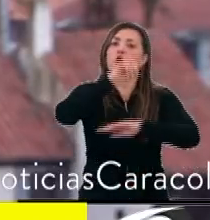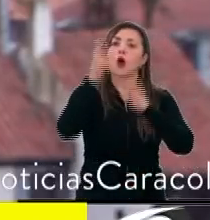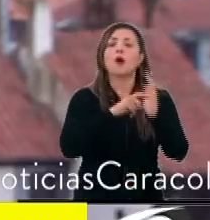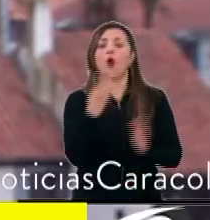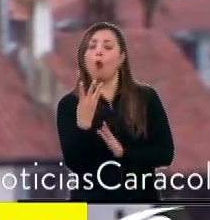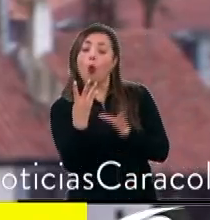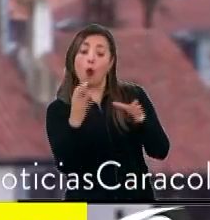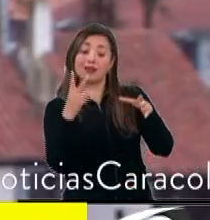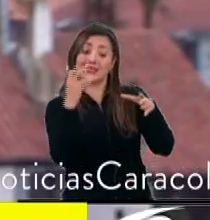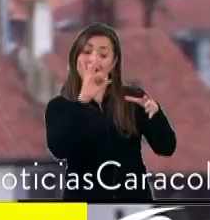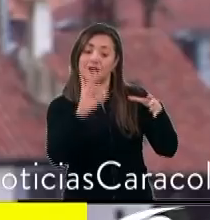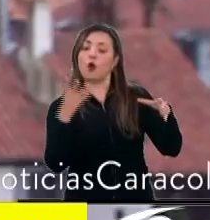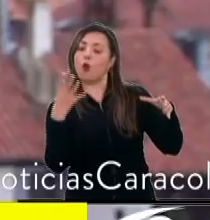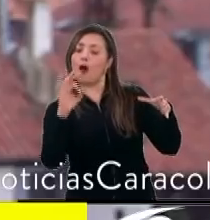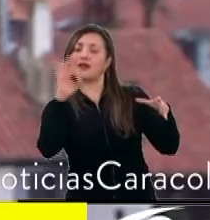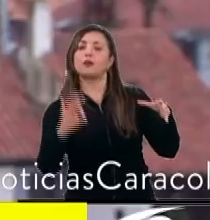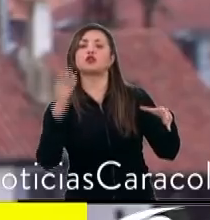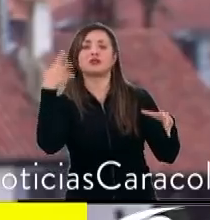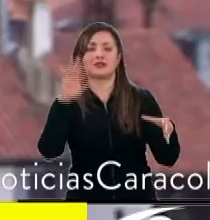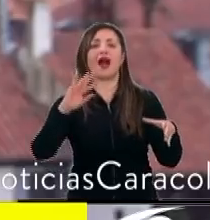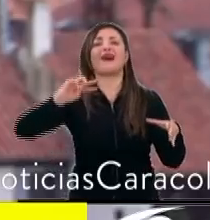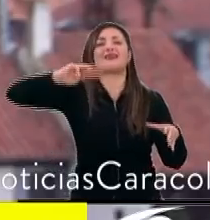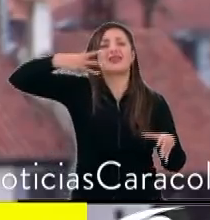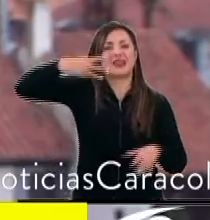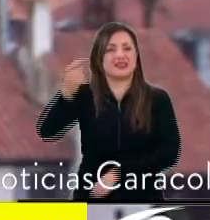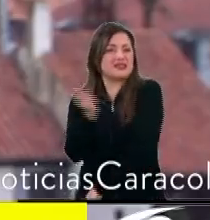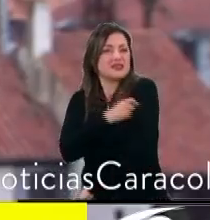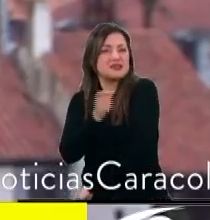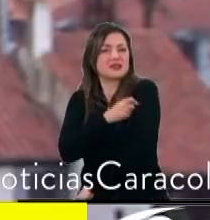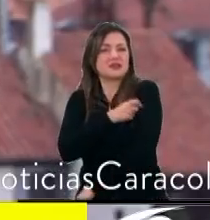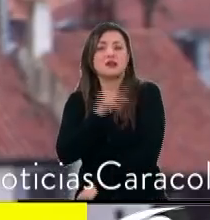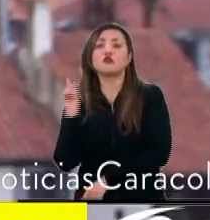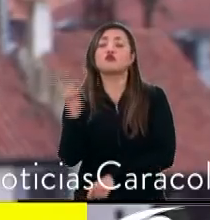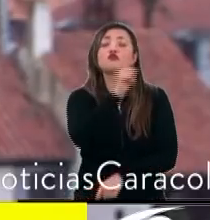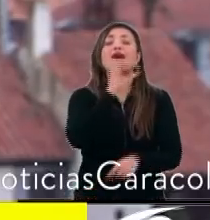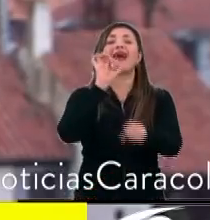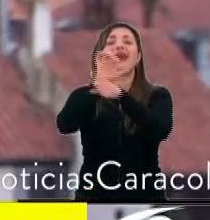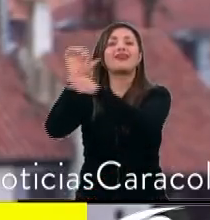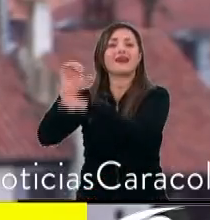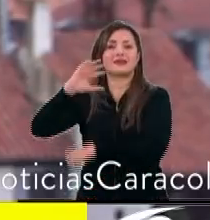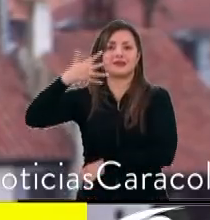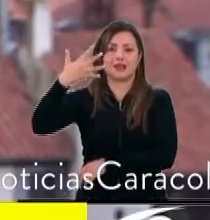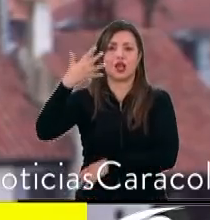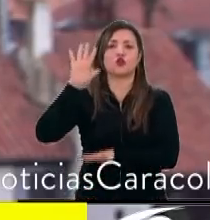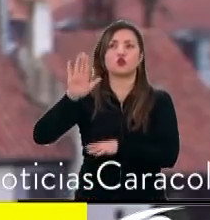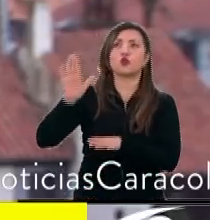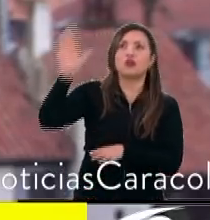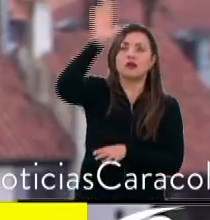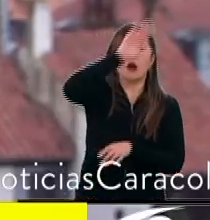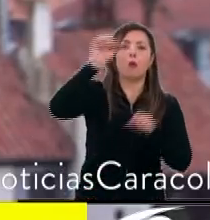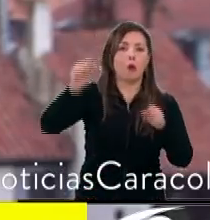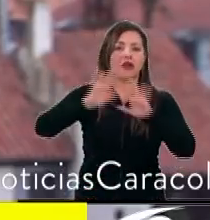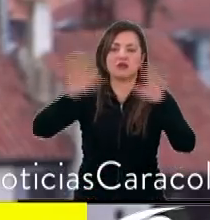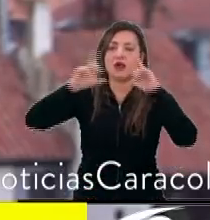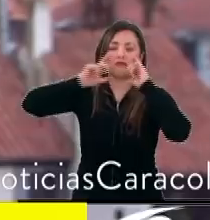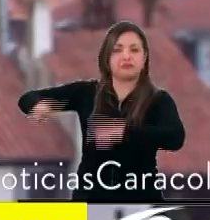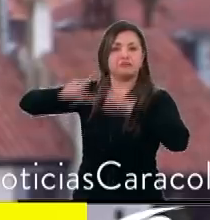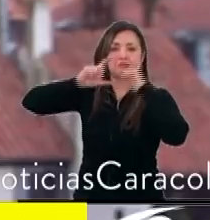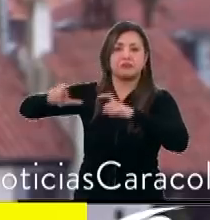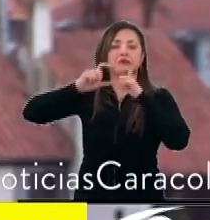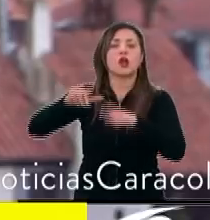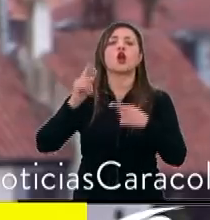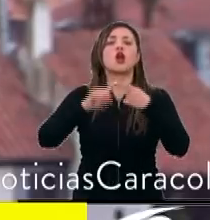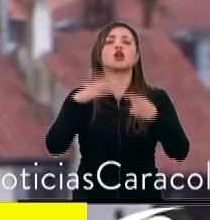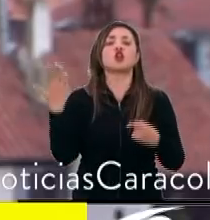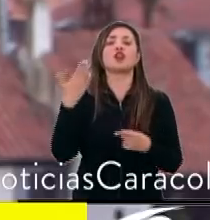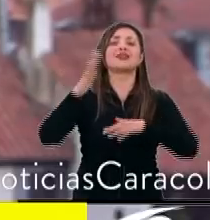el 40% de la población con dosis de refuerzo. Son 5 entidades territoriales que desde mañana podrán liberar esta medida, se encuentra